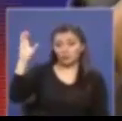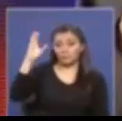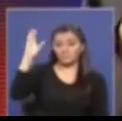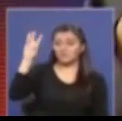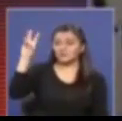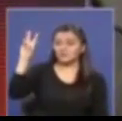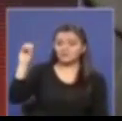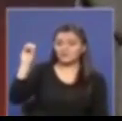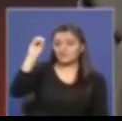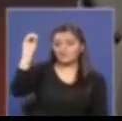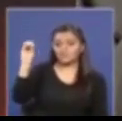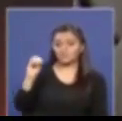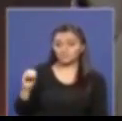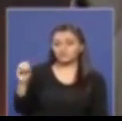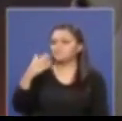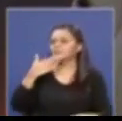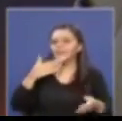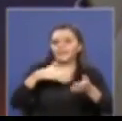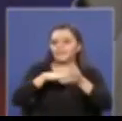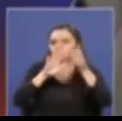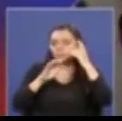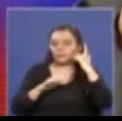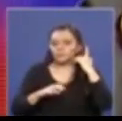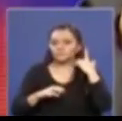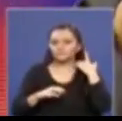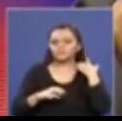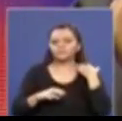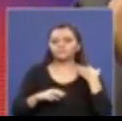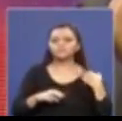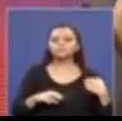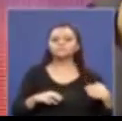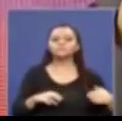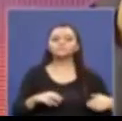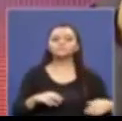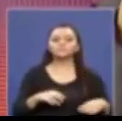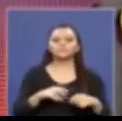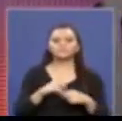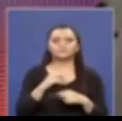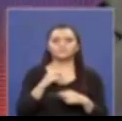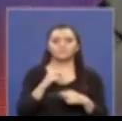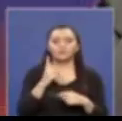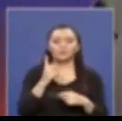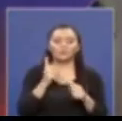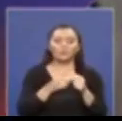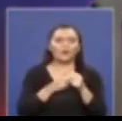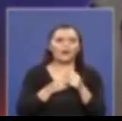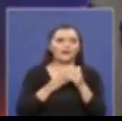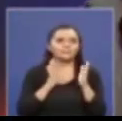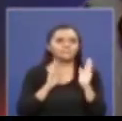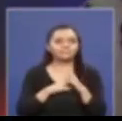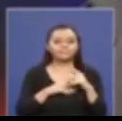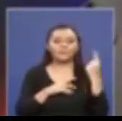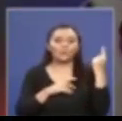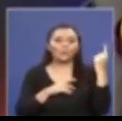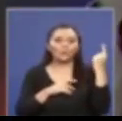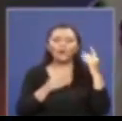que nos devalúe Colombia, si algo valía 100... Supóngase que el tipo de cambio era un peso, un dólar. 100 pesos.